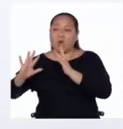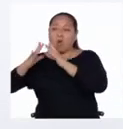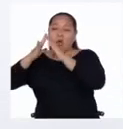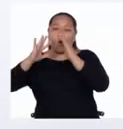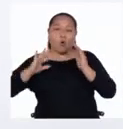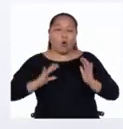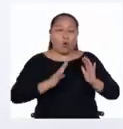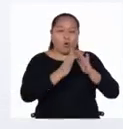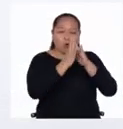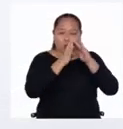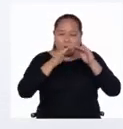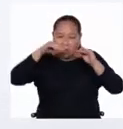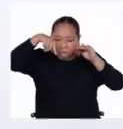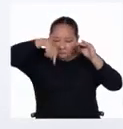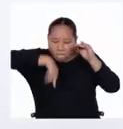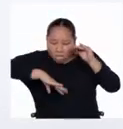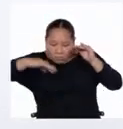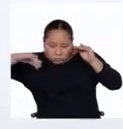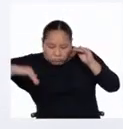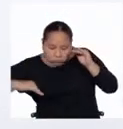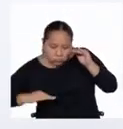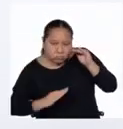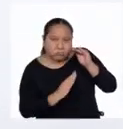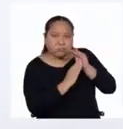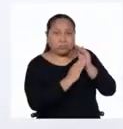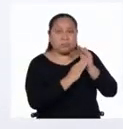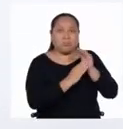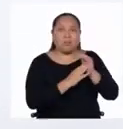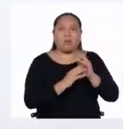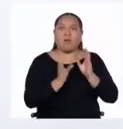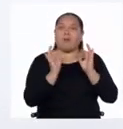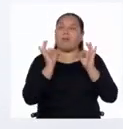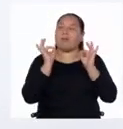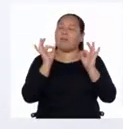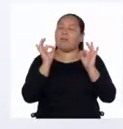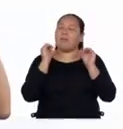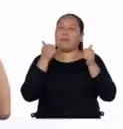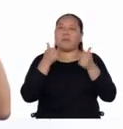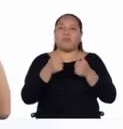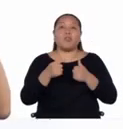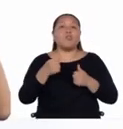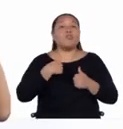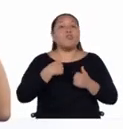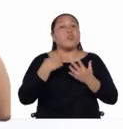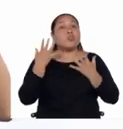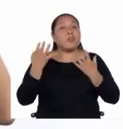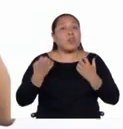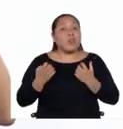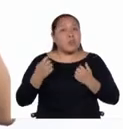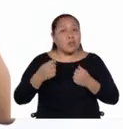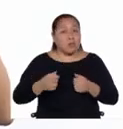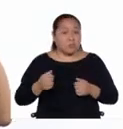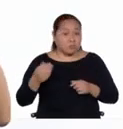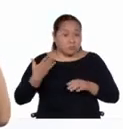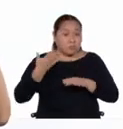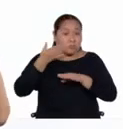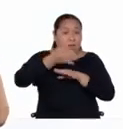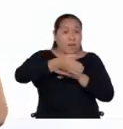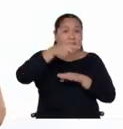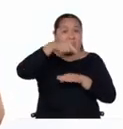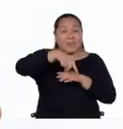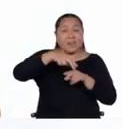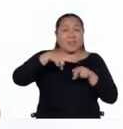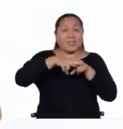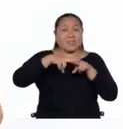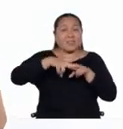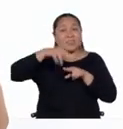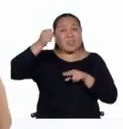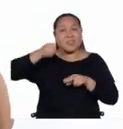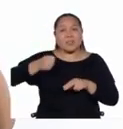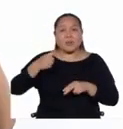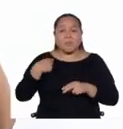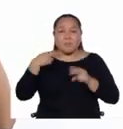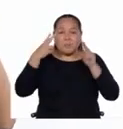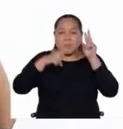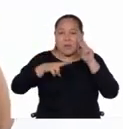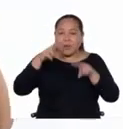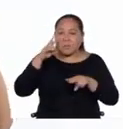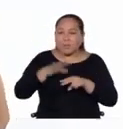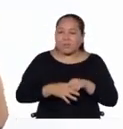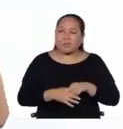¡Qué tremendo! Yo quiero viajar en esos trenes. También pudimos ver que nuestro sistema ferroviario